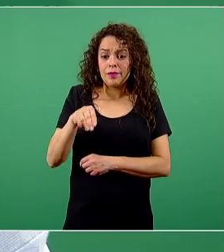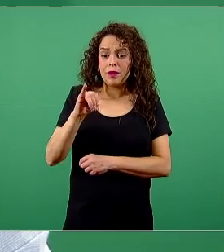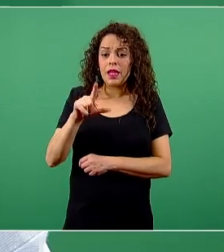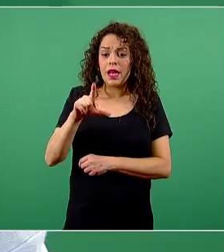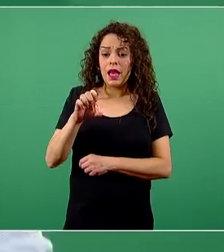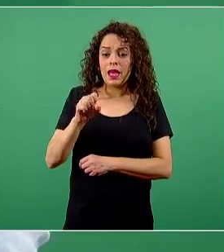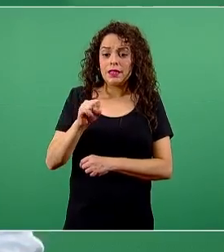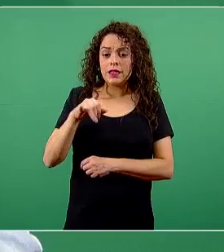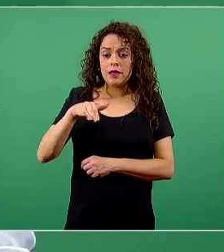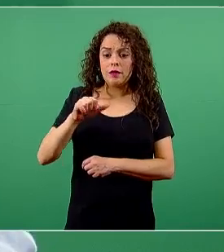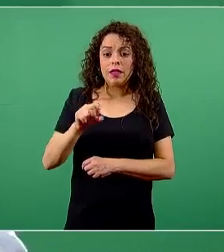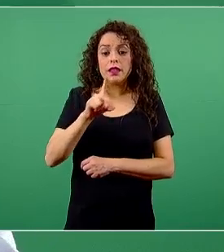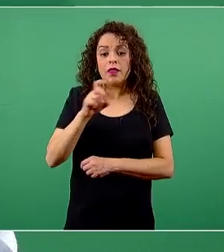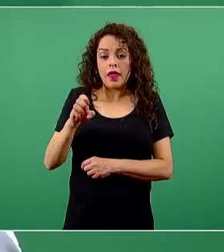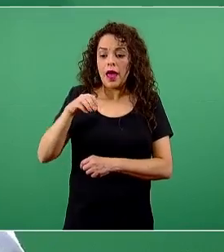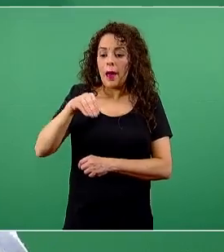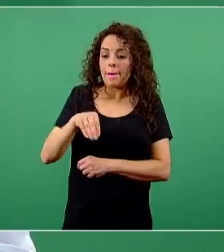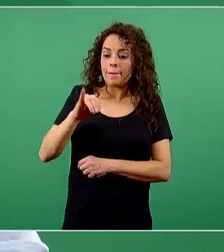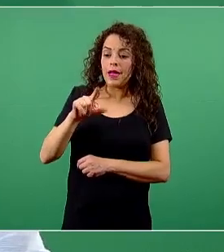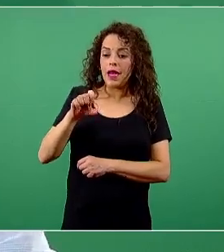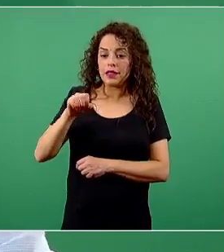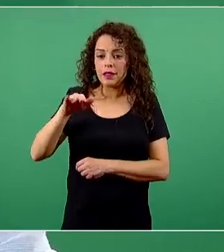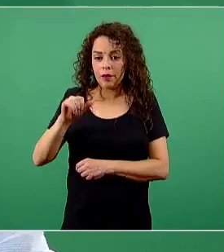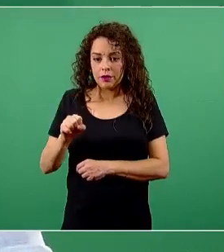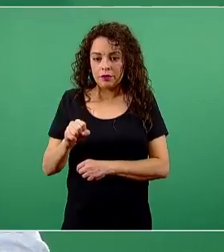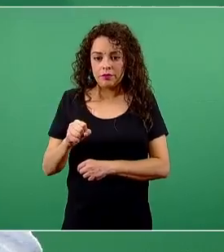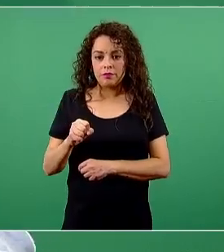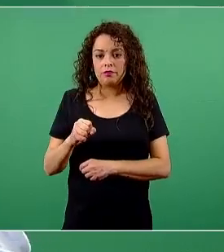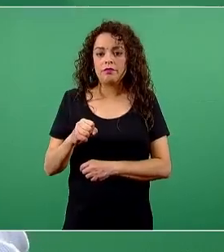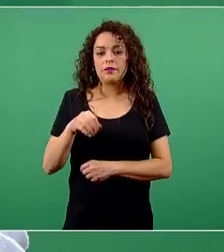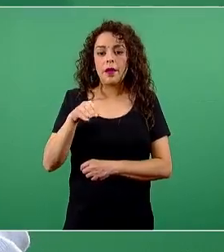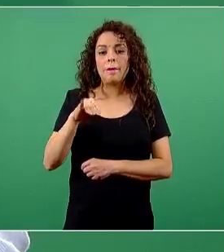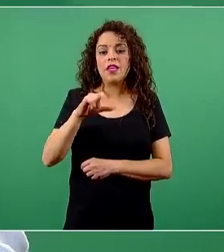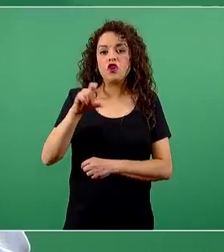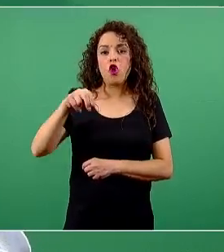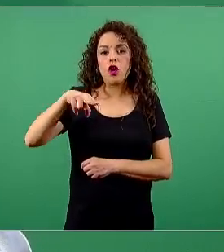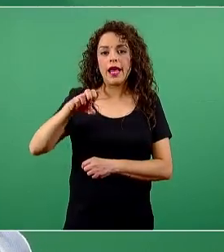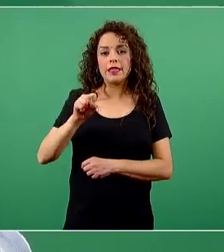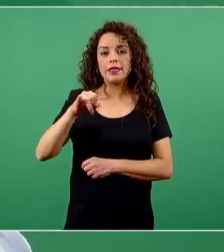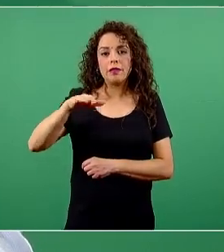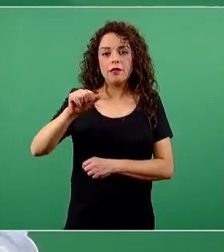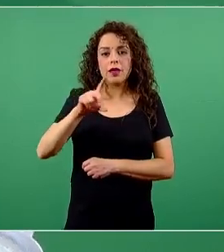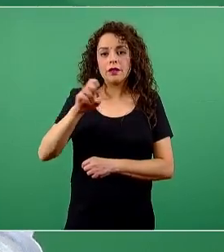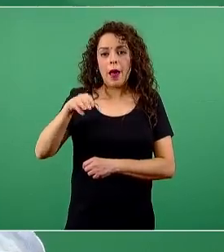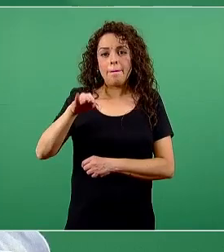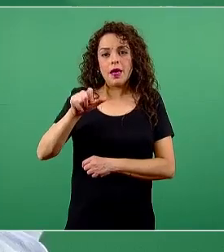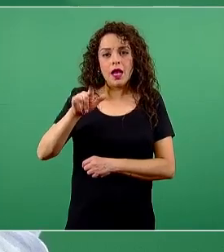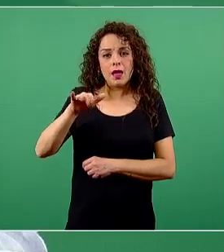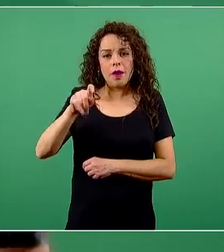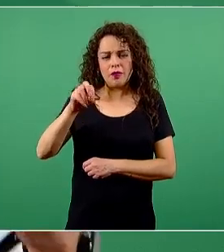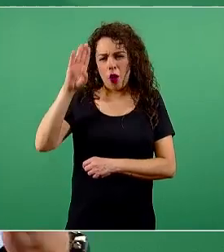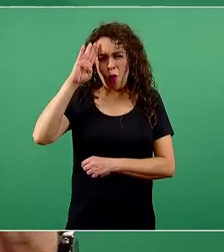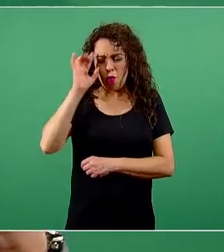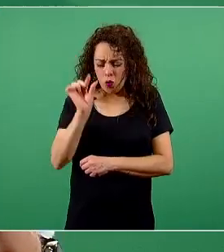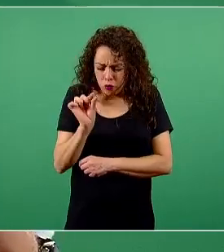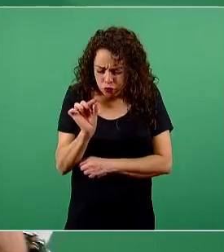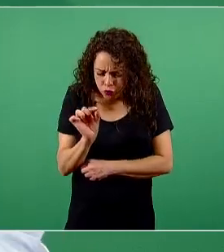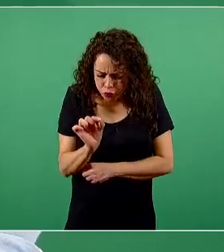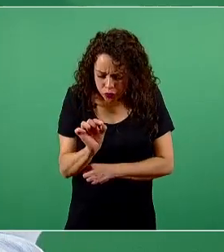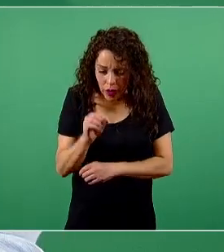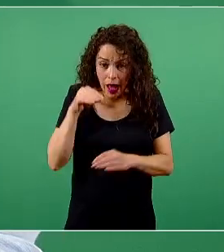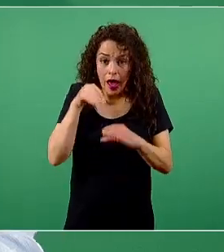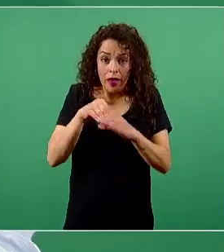de milésima, pocas millonésimas de milímetro y tiene muchas